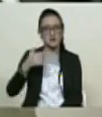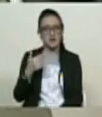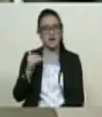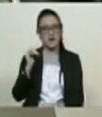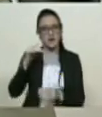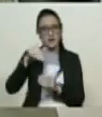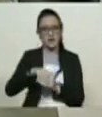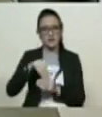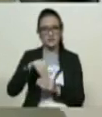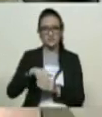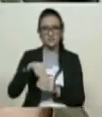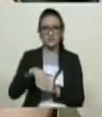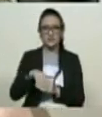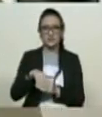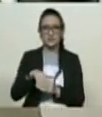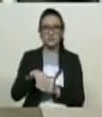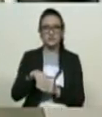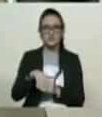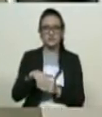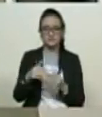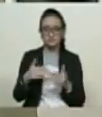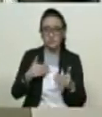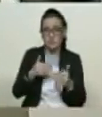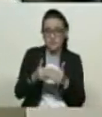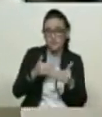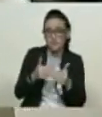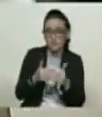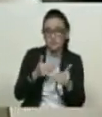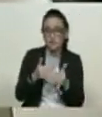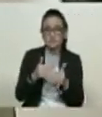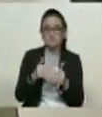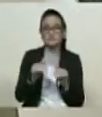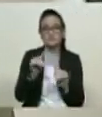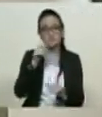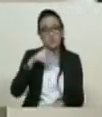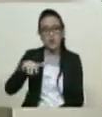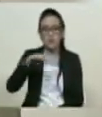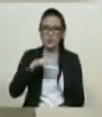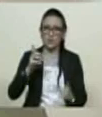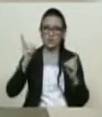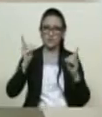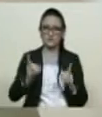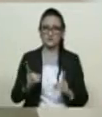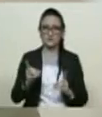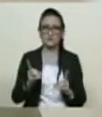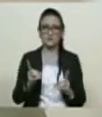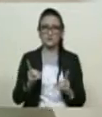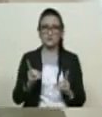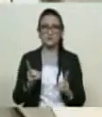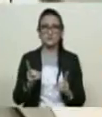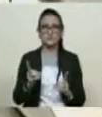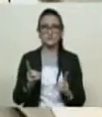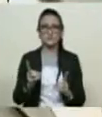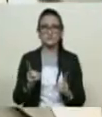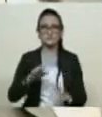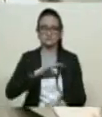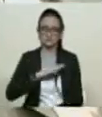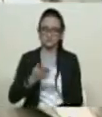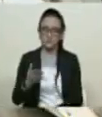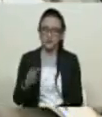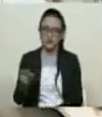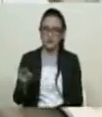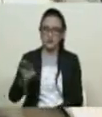elecciones muy seguidos para dejar que el pueblo decida por los destinos de este